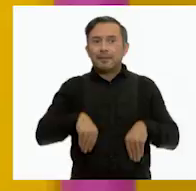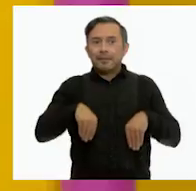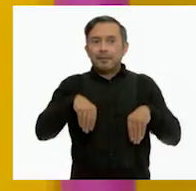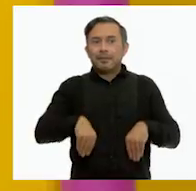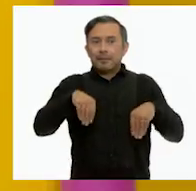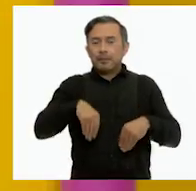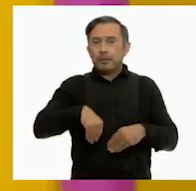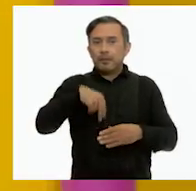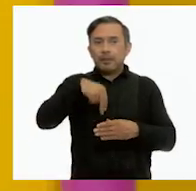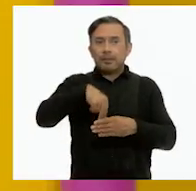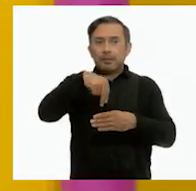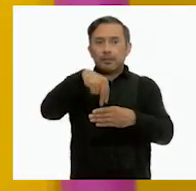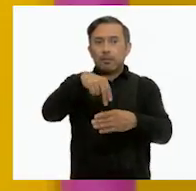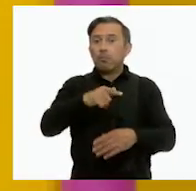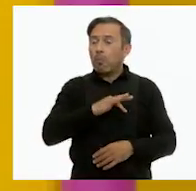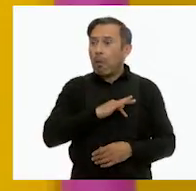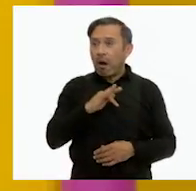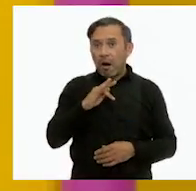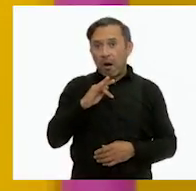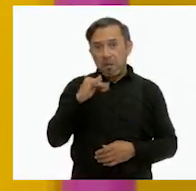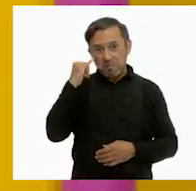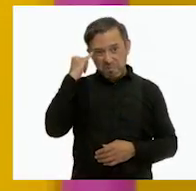mejor quiere decir